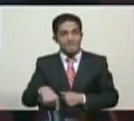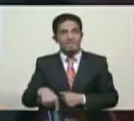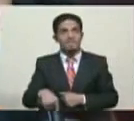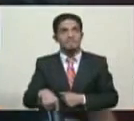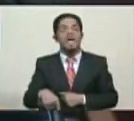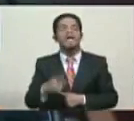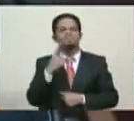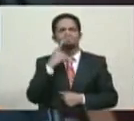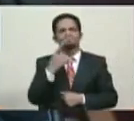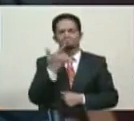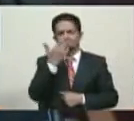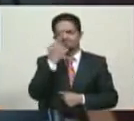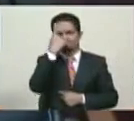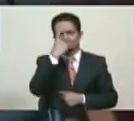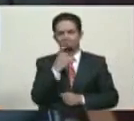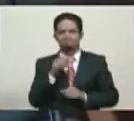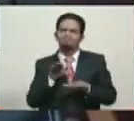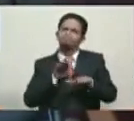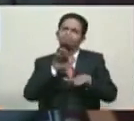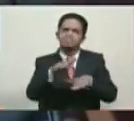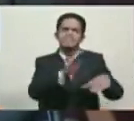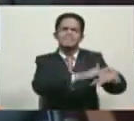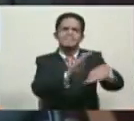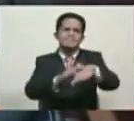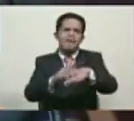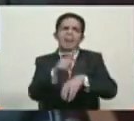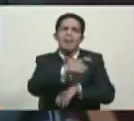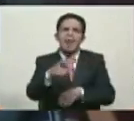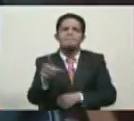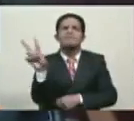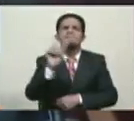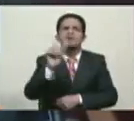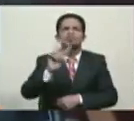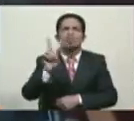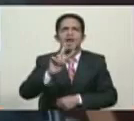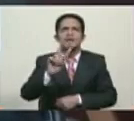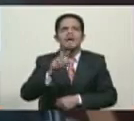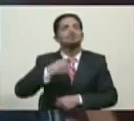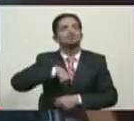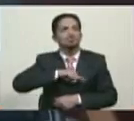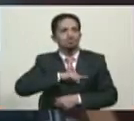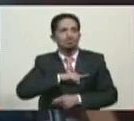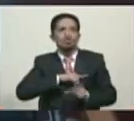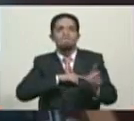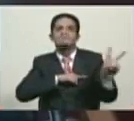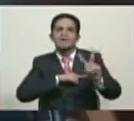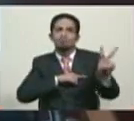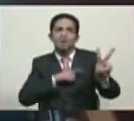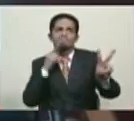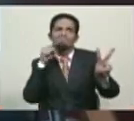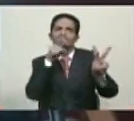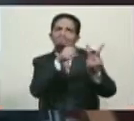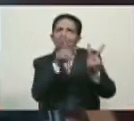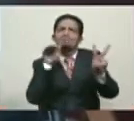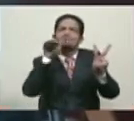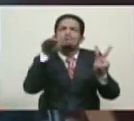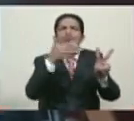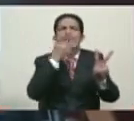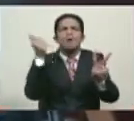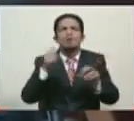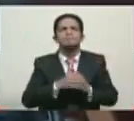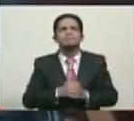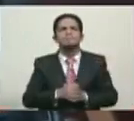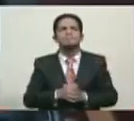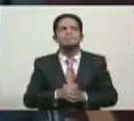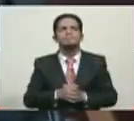un paso al frente y advertirnos a los venezolanos de la necesidad de enrumbar al país hacia un destino mejor. Los polos de